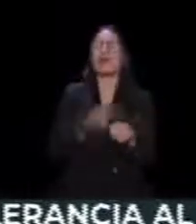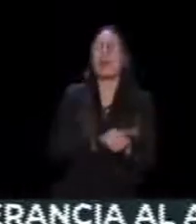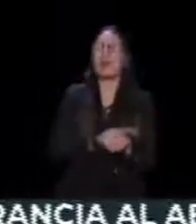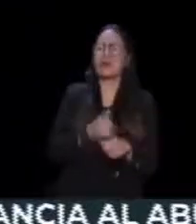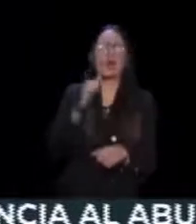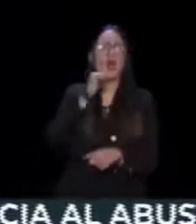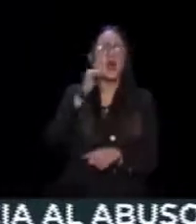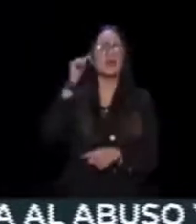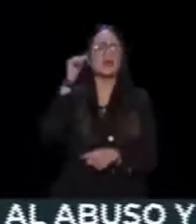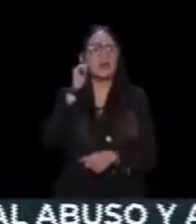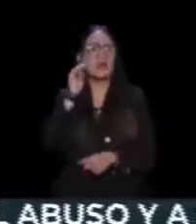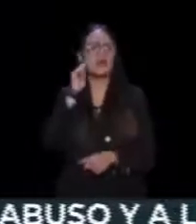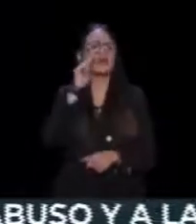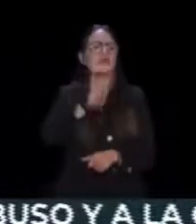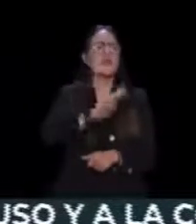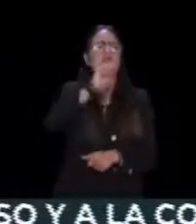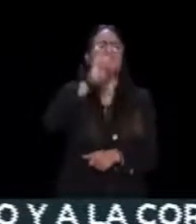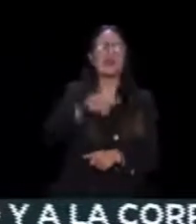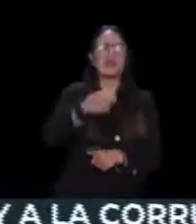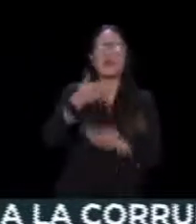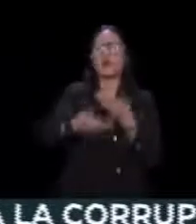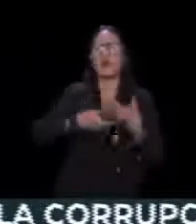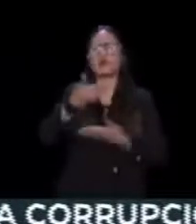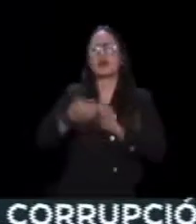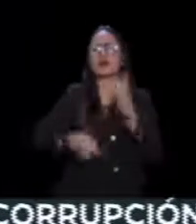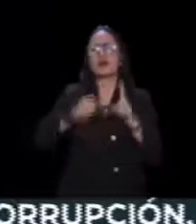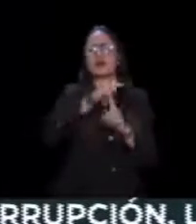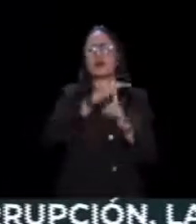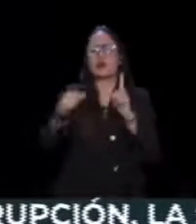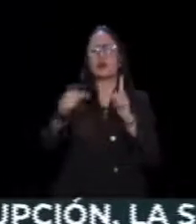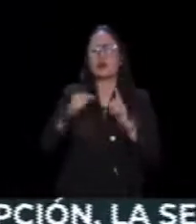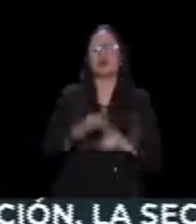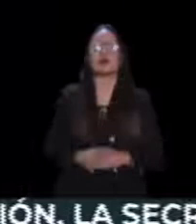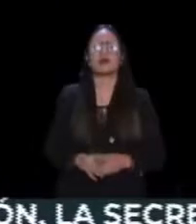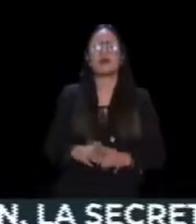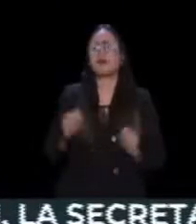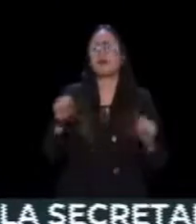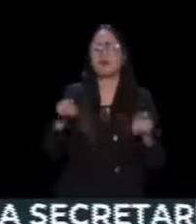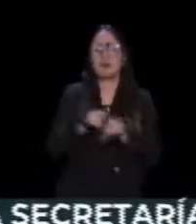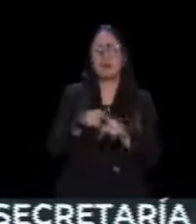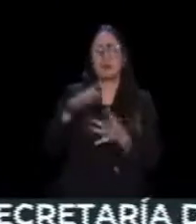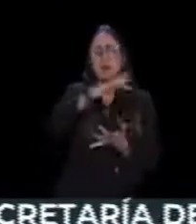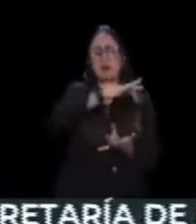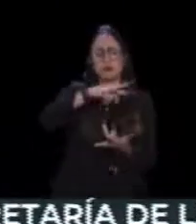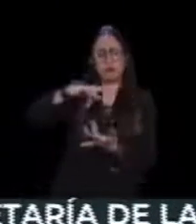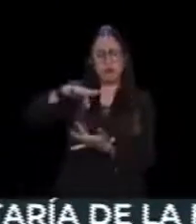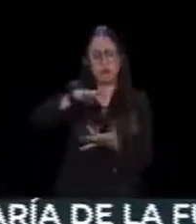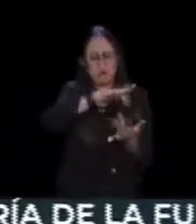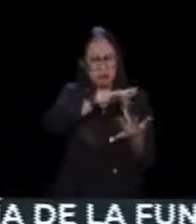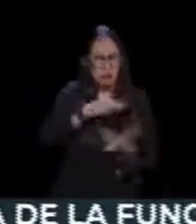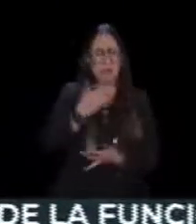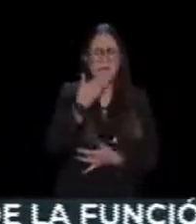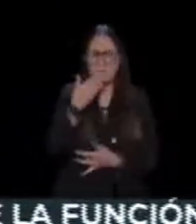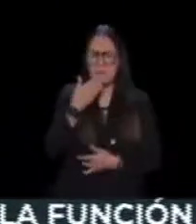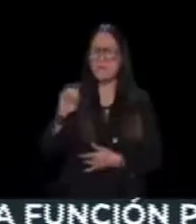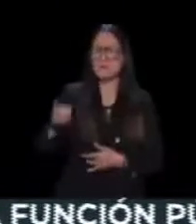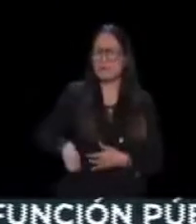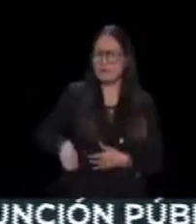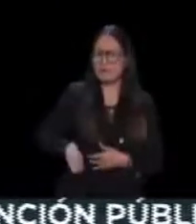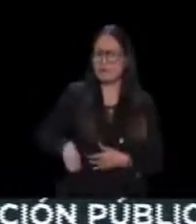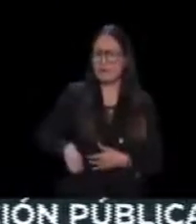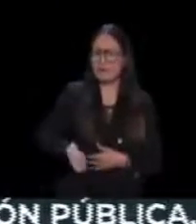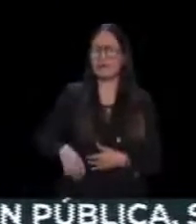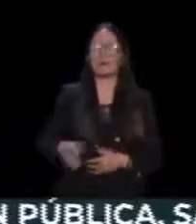que encontraron en estas elecciones intermedias. Y por cierto, las redes sociales también tuvieron una actividad muy interesante, también de